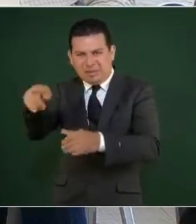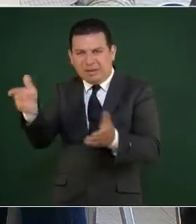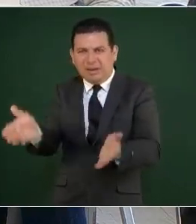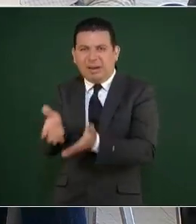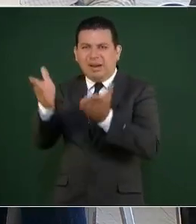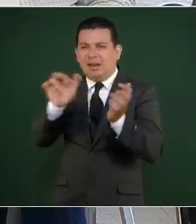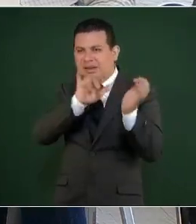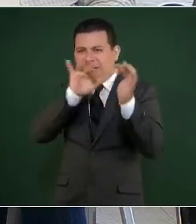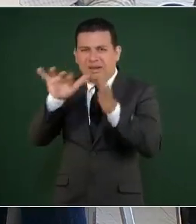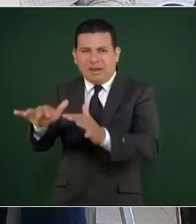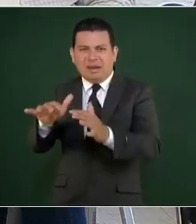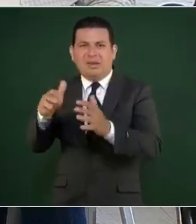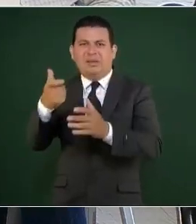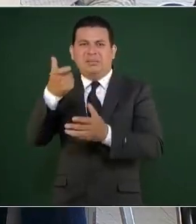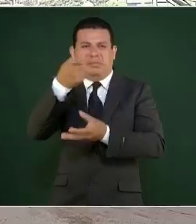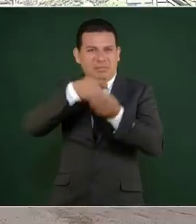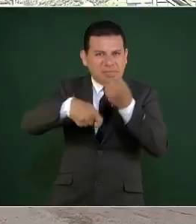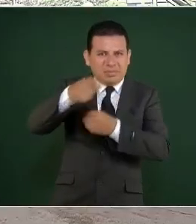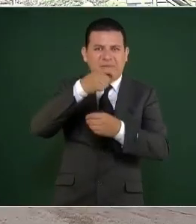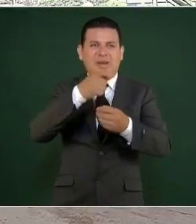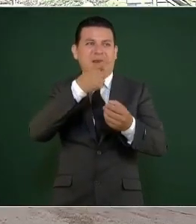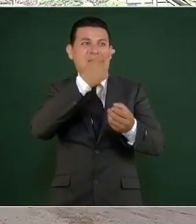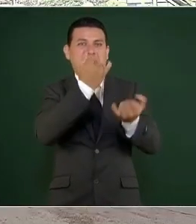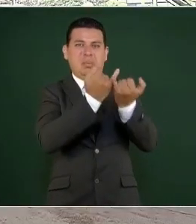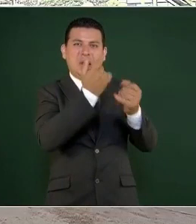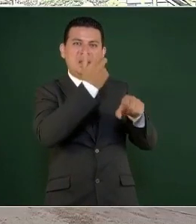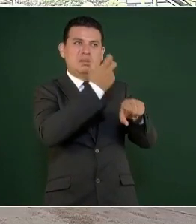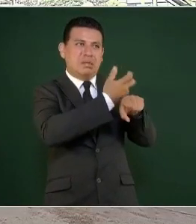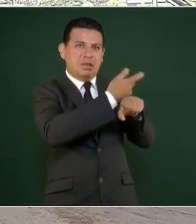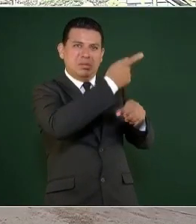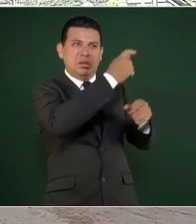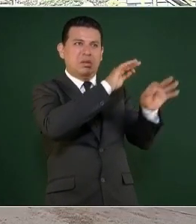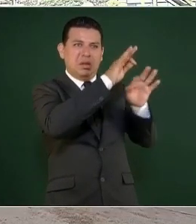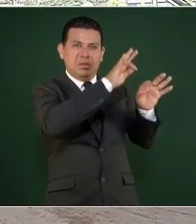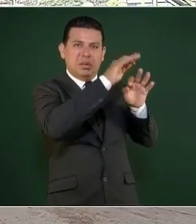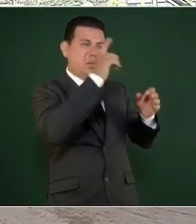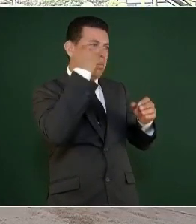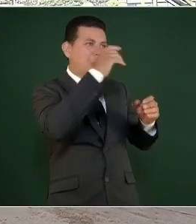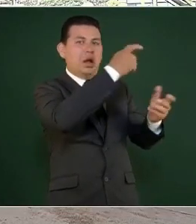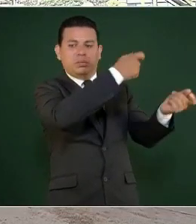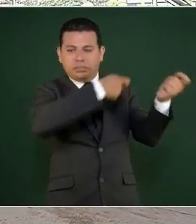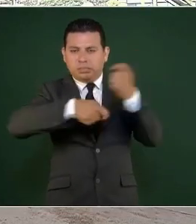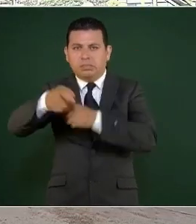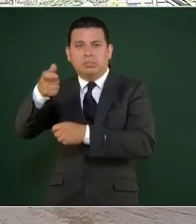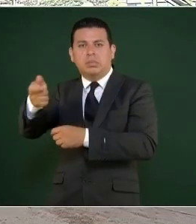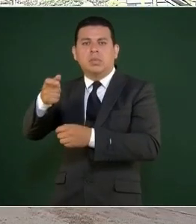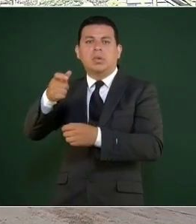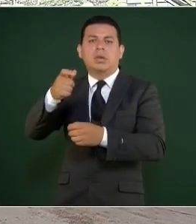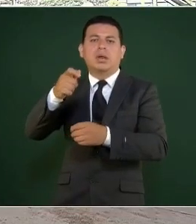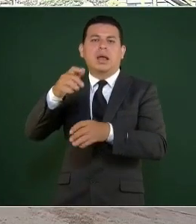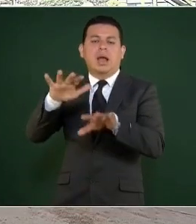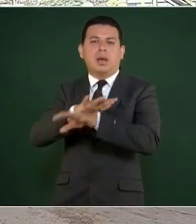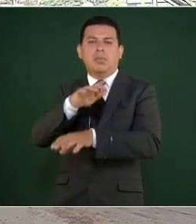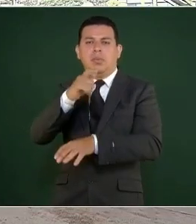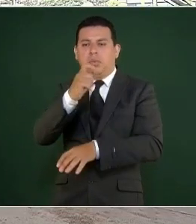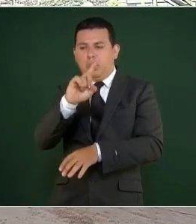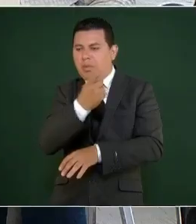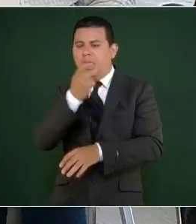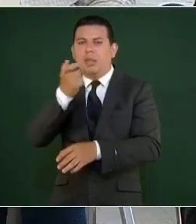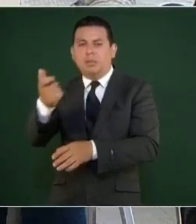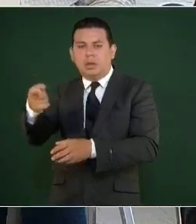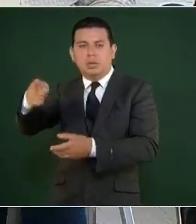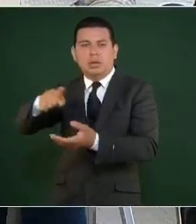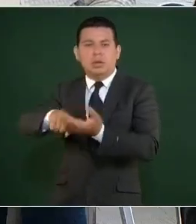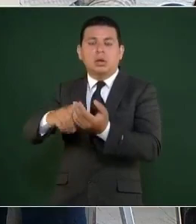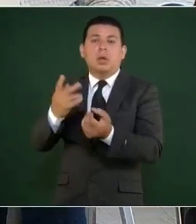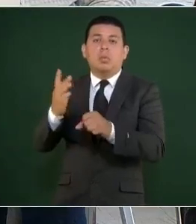dinero, divisas, ingresos que llegan a las familias de los trabajadores en la costa oaxaqueña, presidente. ¿No será posible que su gobierno,